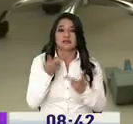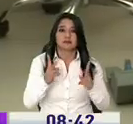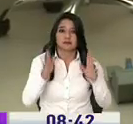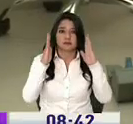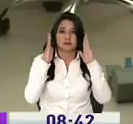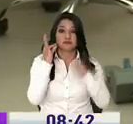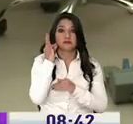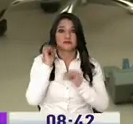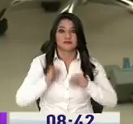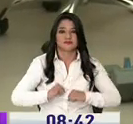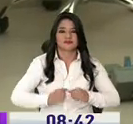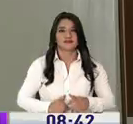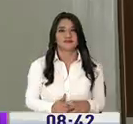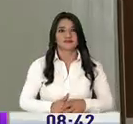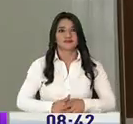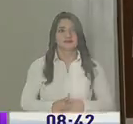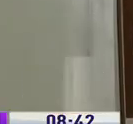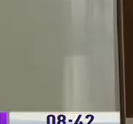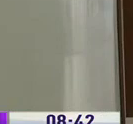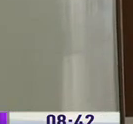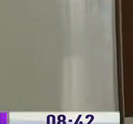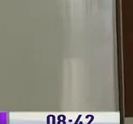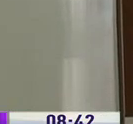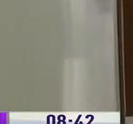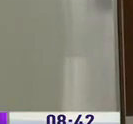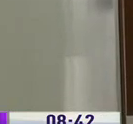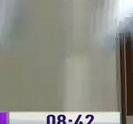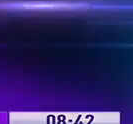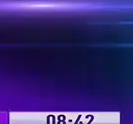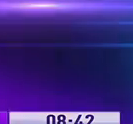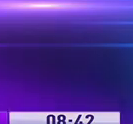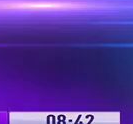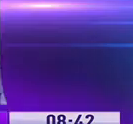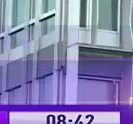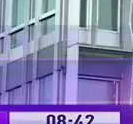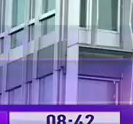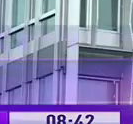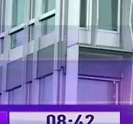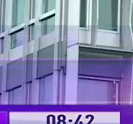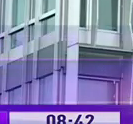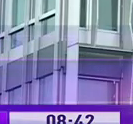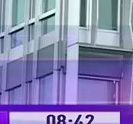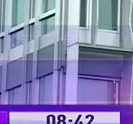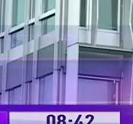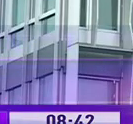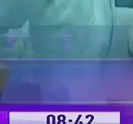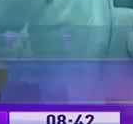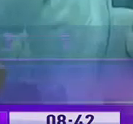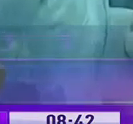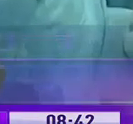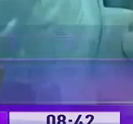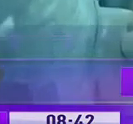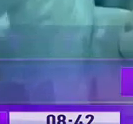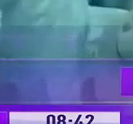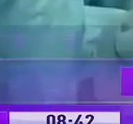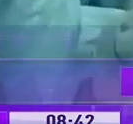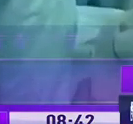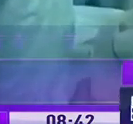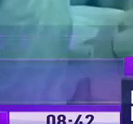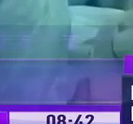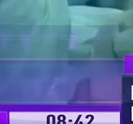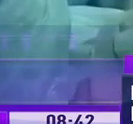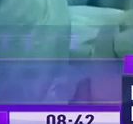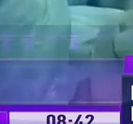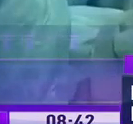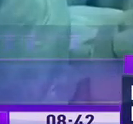atención a mujeres. Informó Sofía Vintimilla. Es tiempo de una pausa, 8:42 en la mañana. El coronavirus fue declarado como